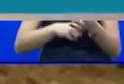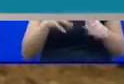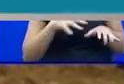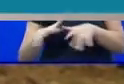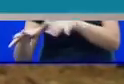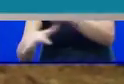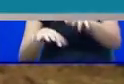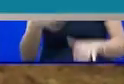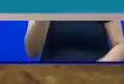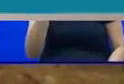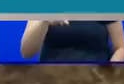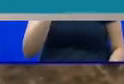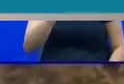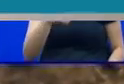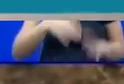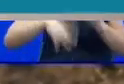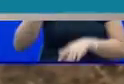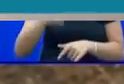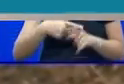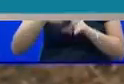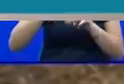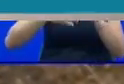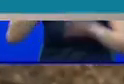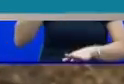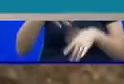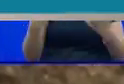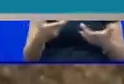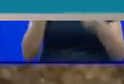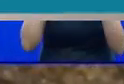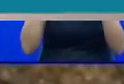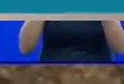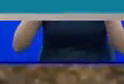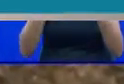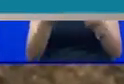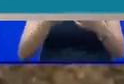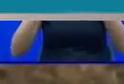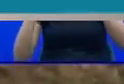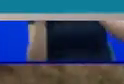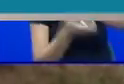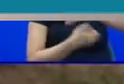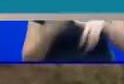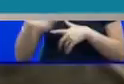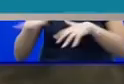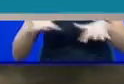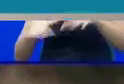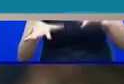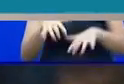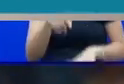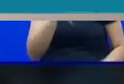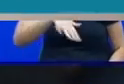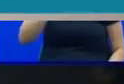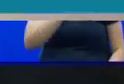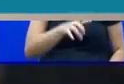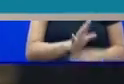de 120 réplicas inmediatas y el gobierno local decretó el estado de emergencia por 3 días.